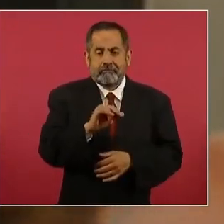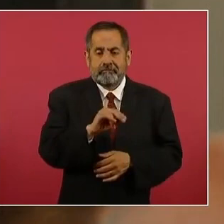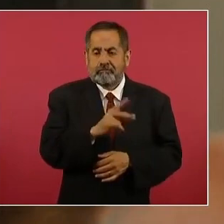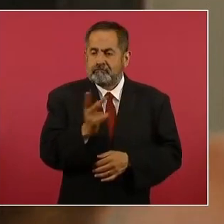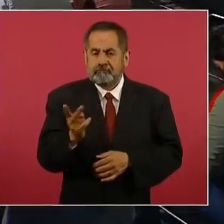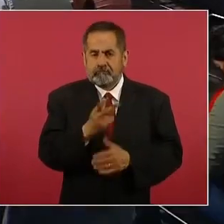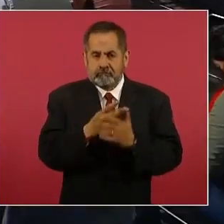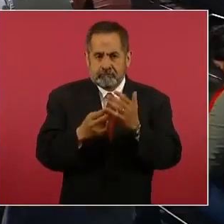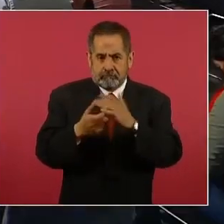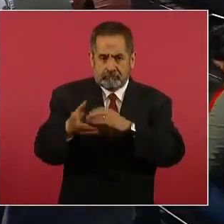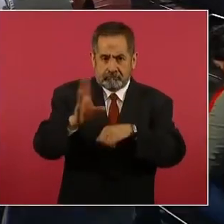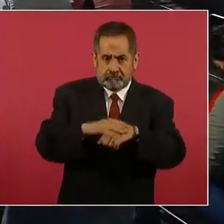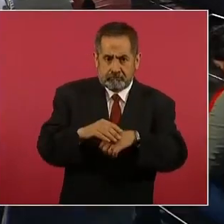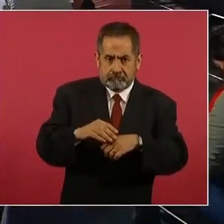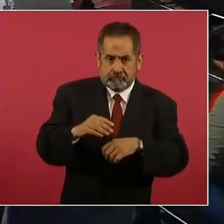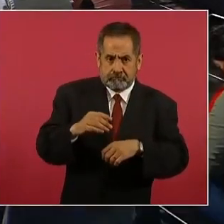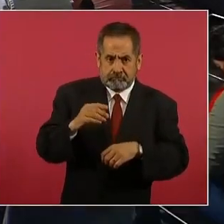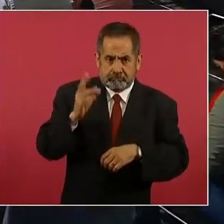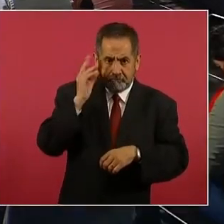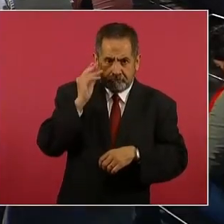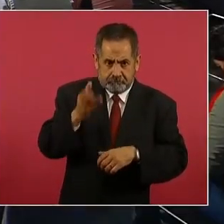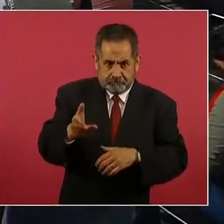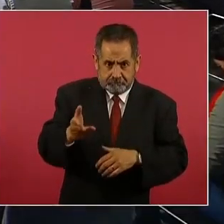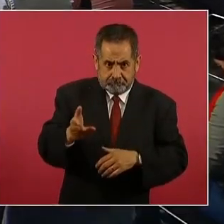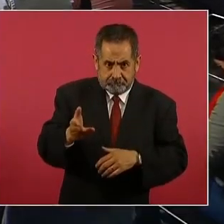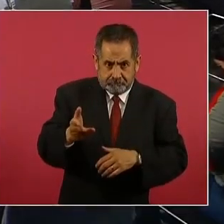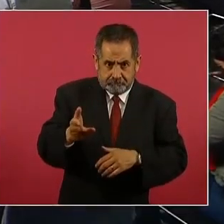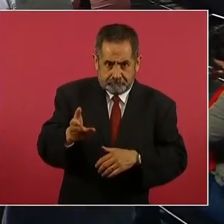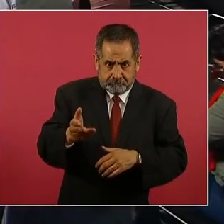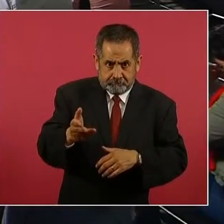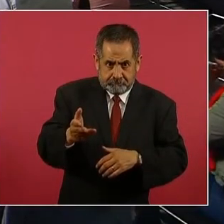Si me permite reproducir los audios.